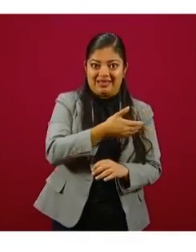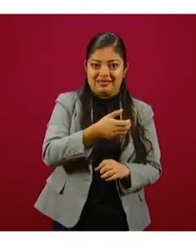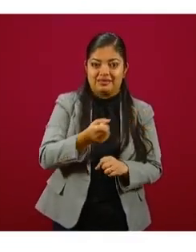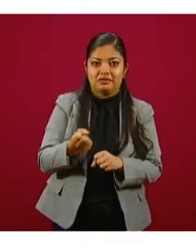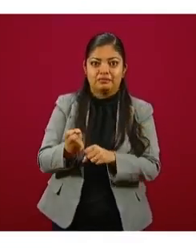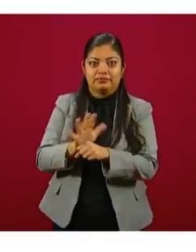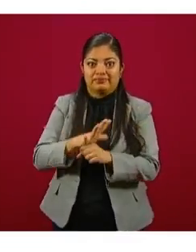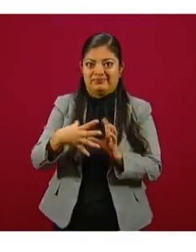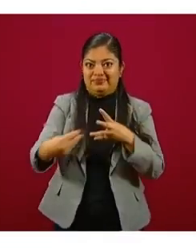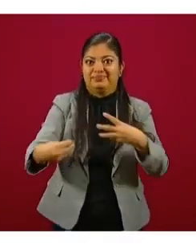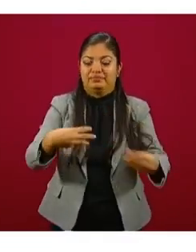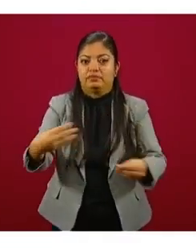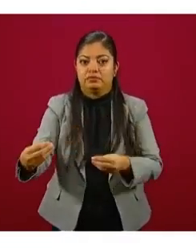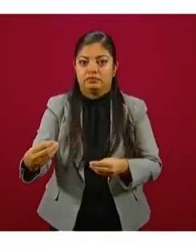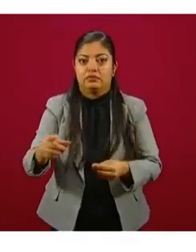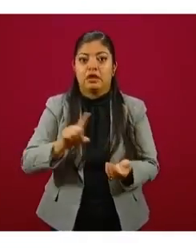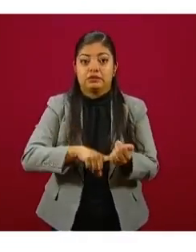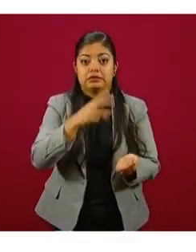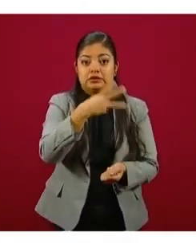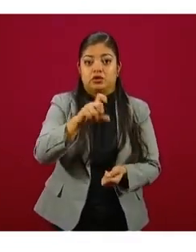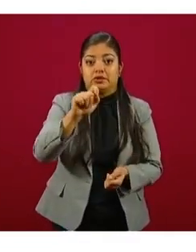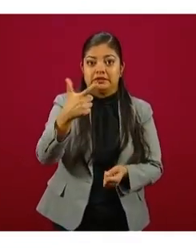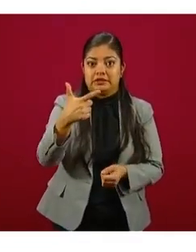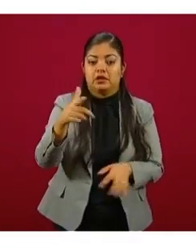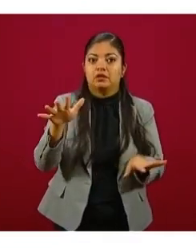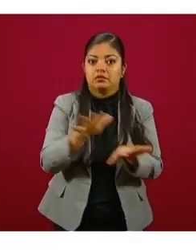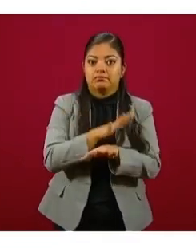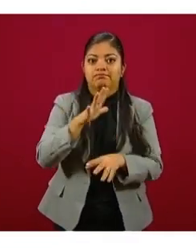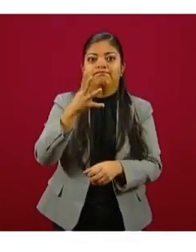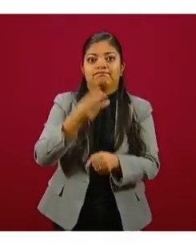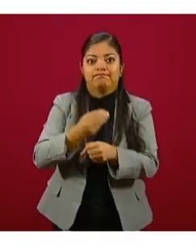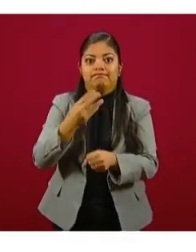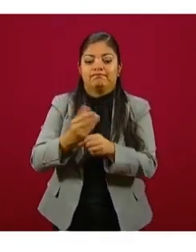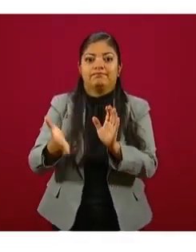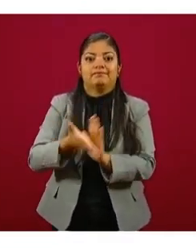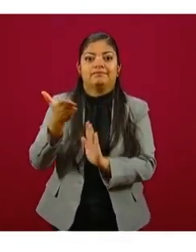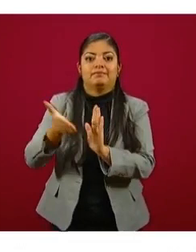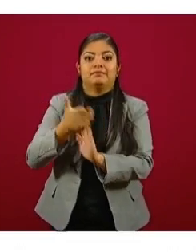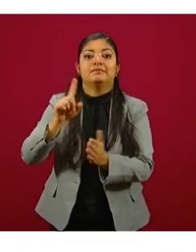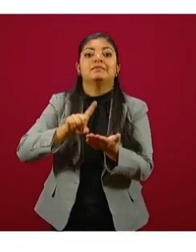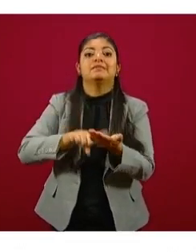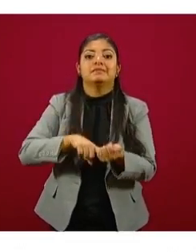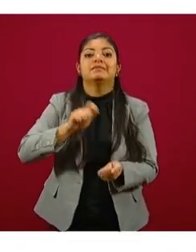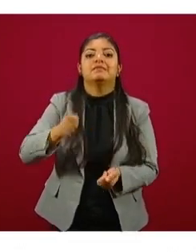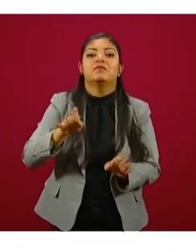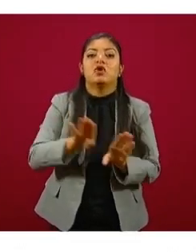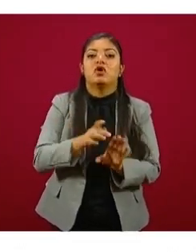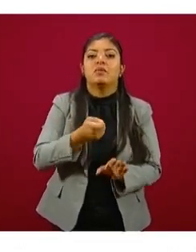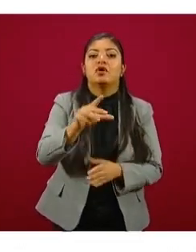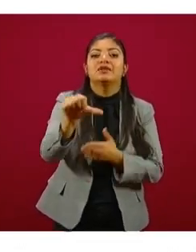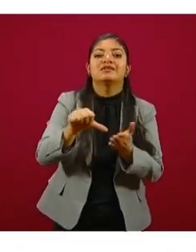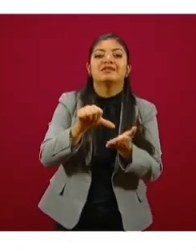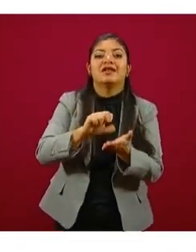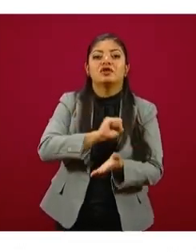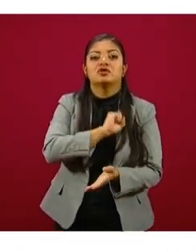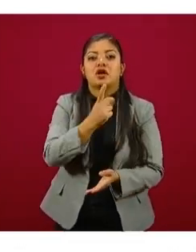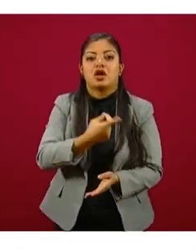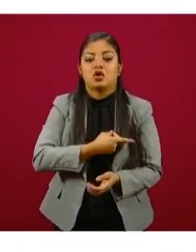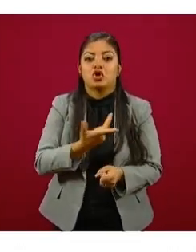la epidemia, 327, donde mayoritariamente son centros de salud 217,